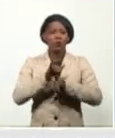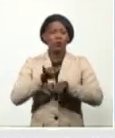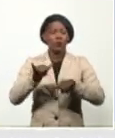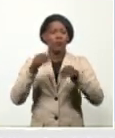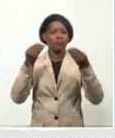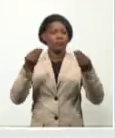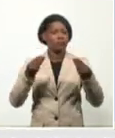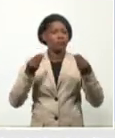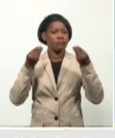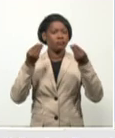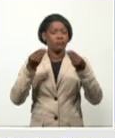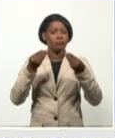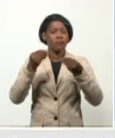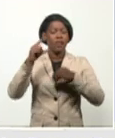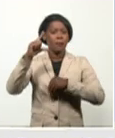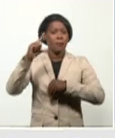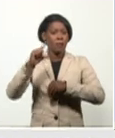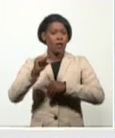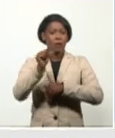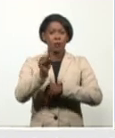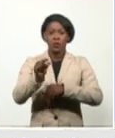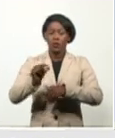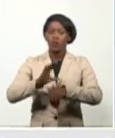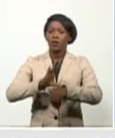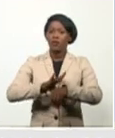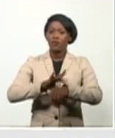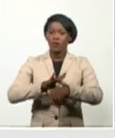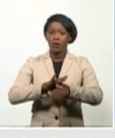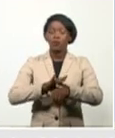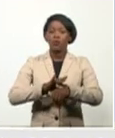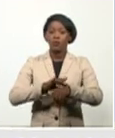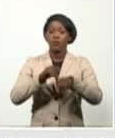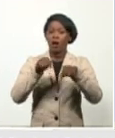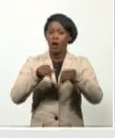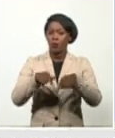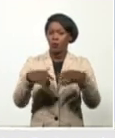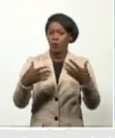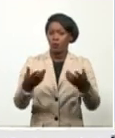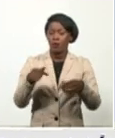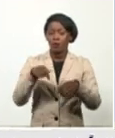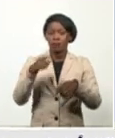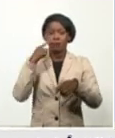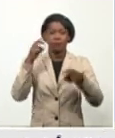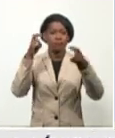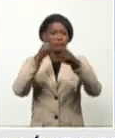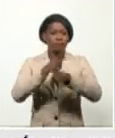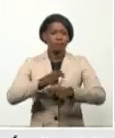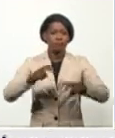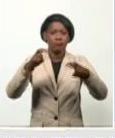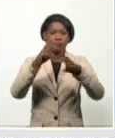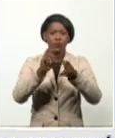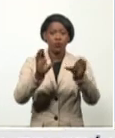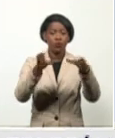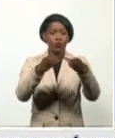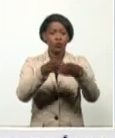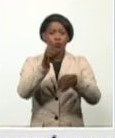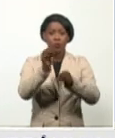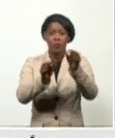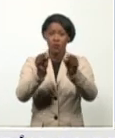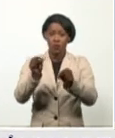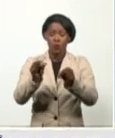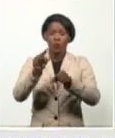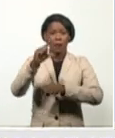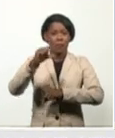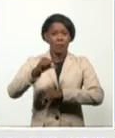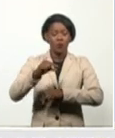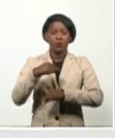casos es como consecuencia de que se estudian menos personas. Nosotros lo que podemos esclarecer es